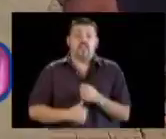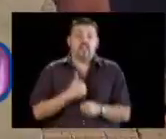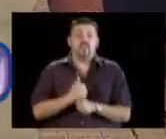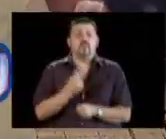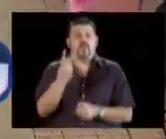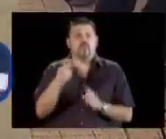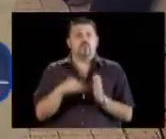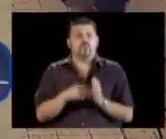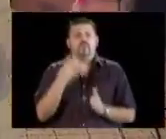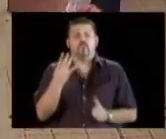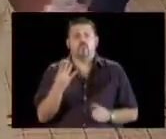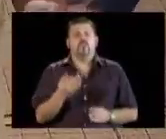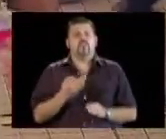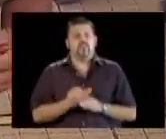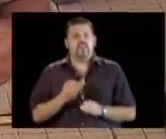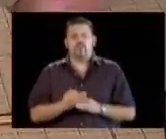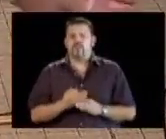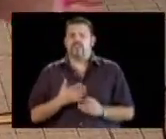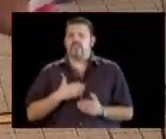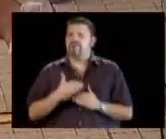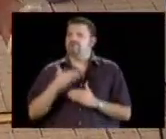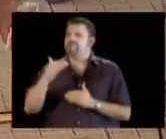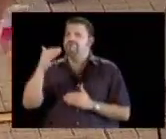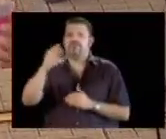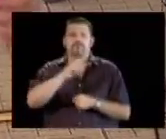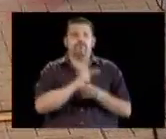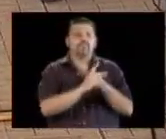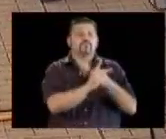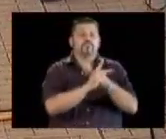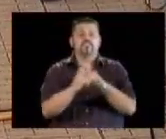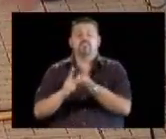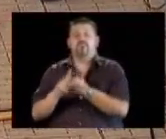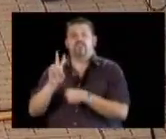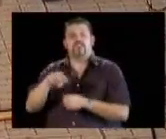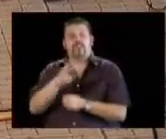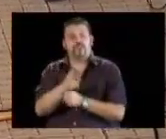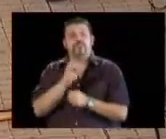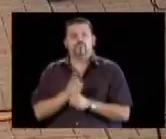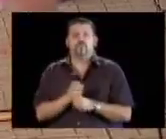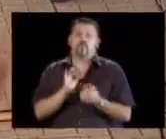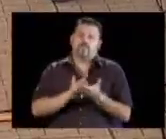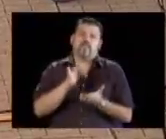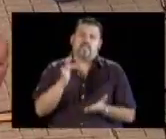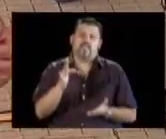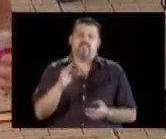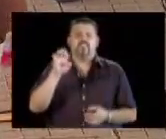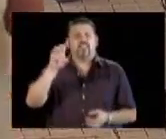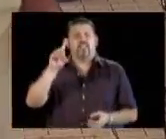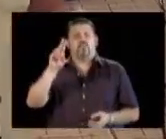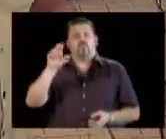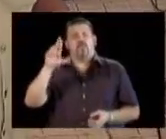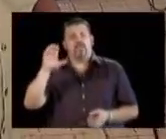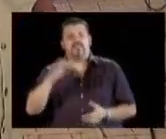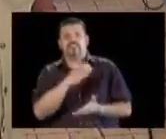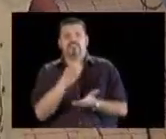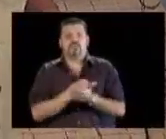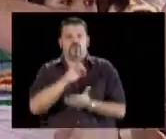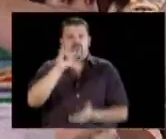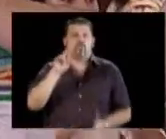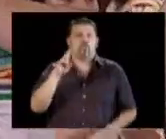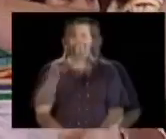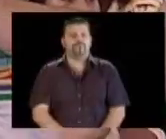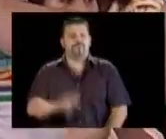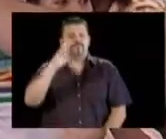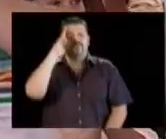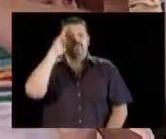2004 y conocemos 15 países gracias a Omnilife. Los invitamos. Gracias por educar en Ciudad Juárez. Gracias.